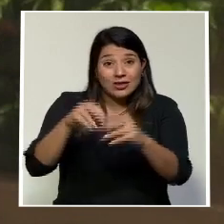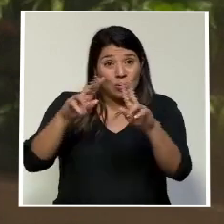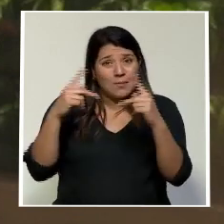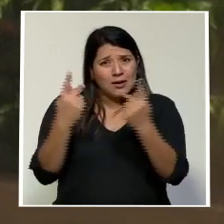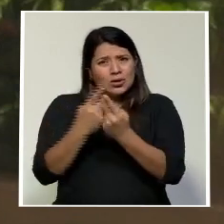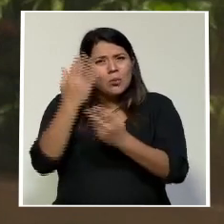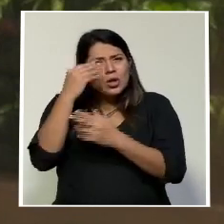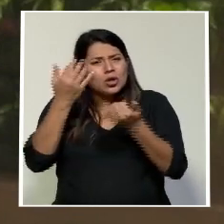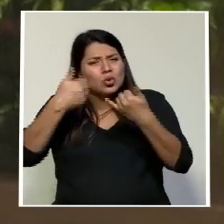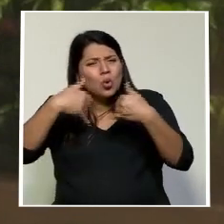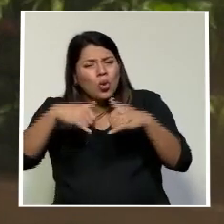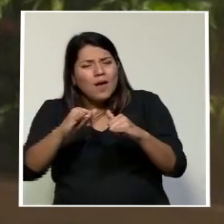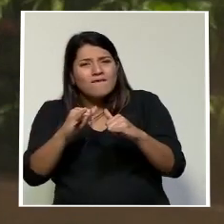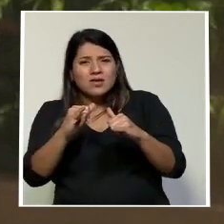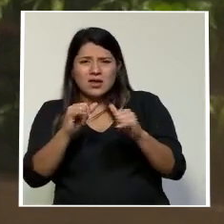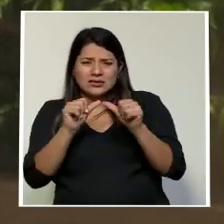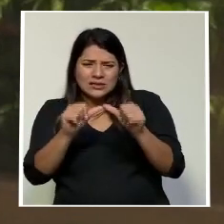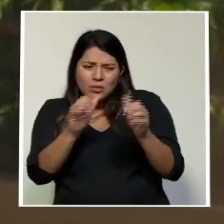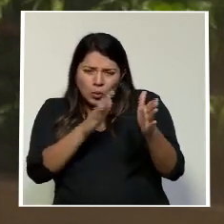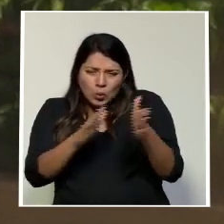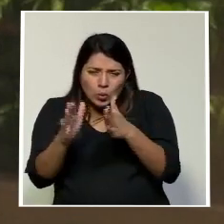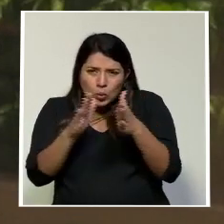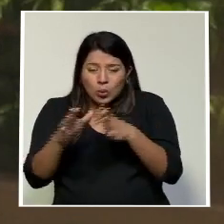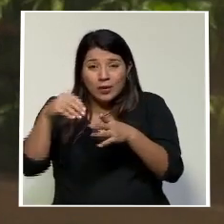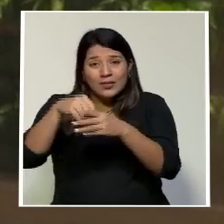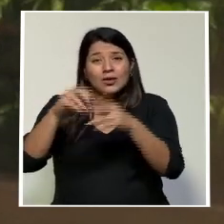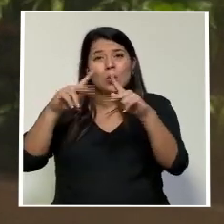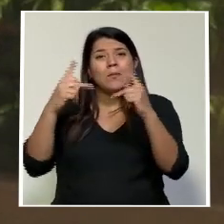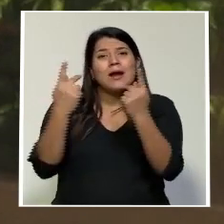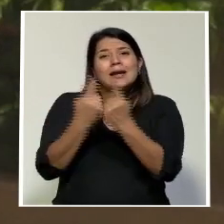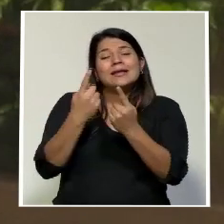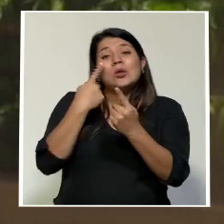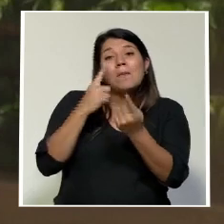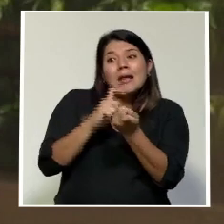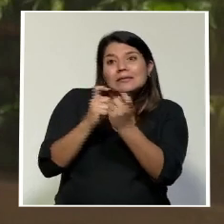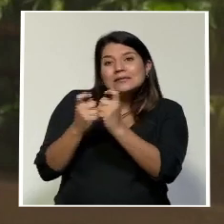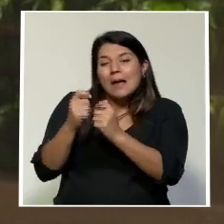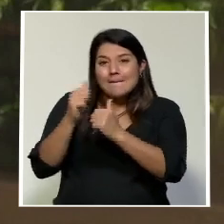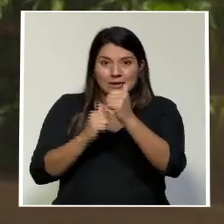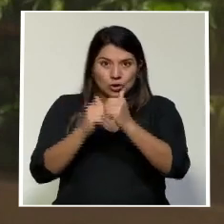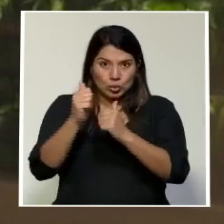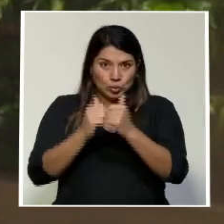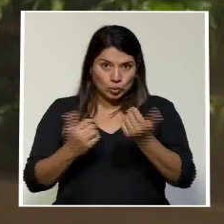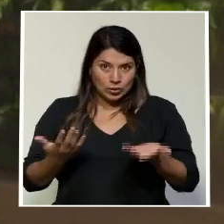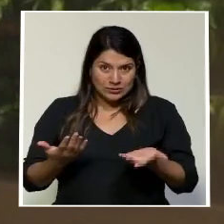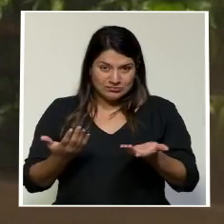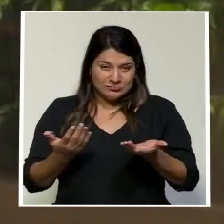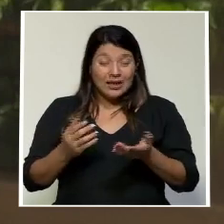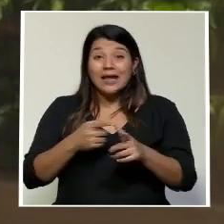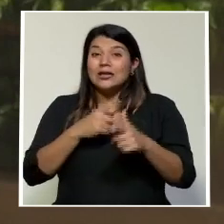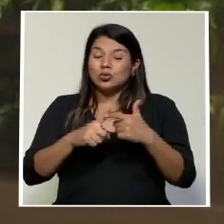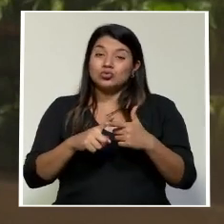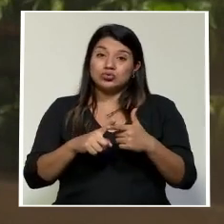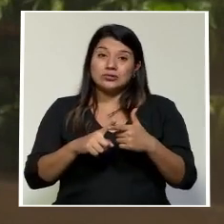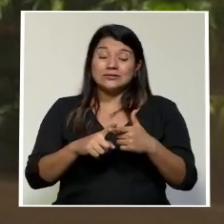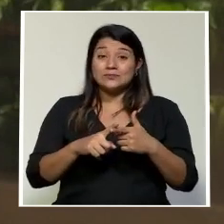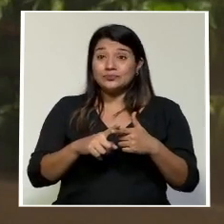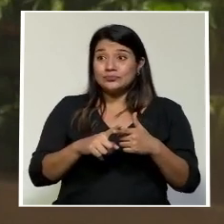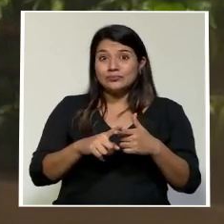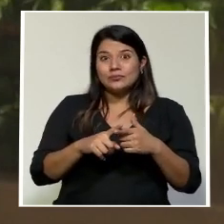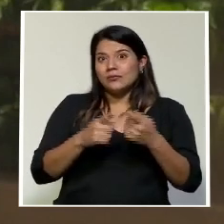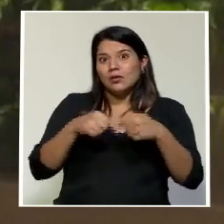están los acomodos internos en la renovación de estructuras del partido, y esto es un proceso que va paralelo, y hay que